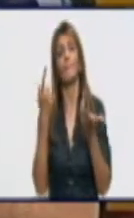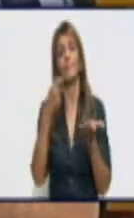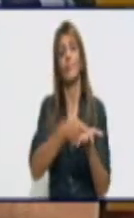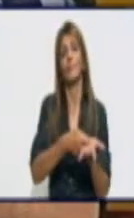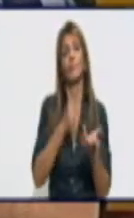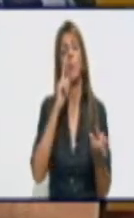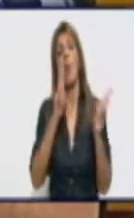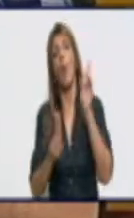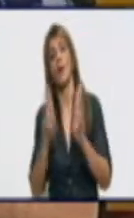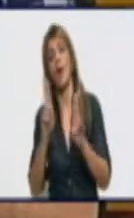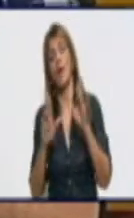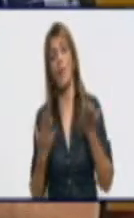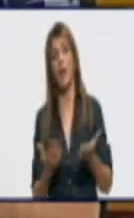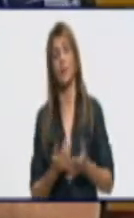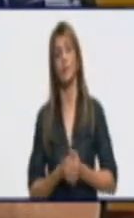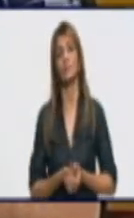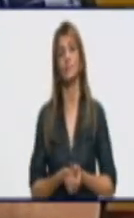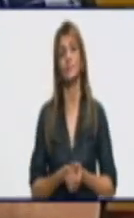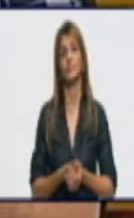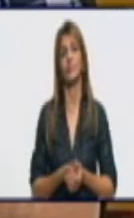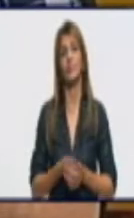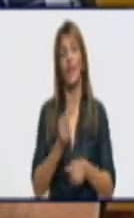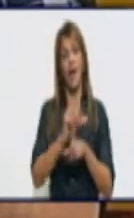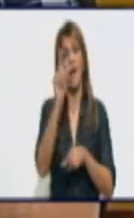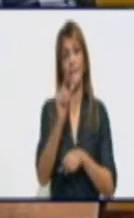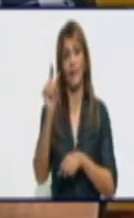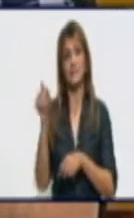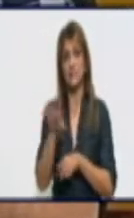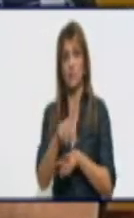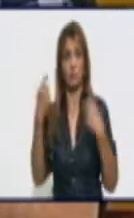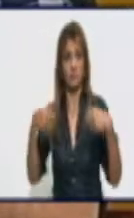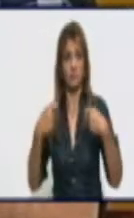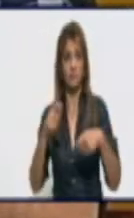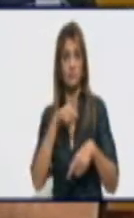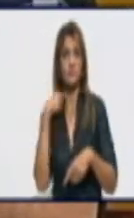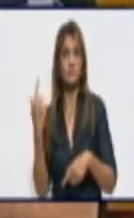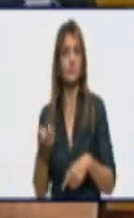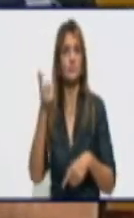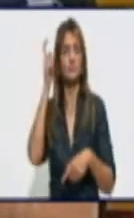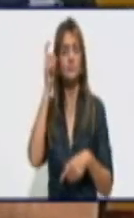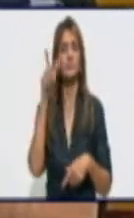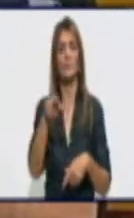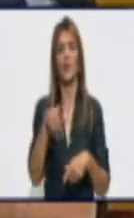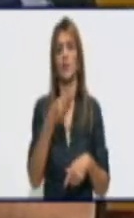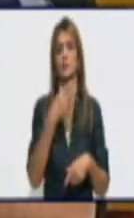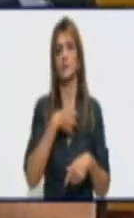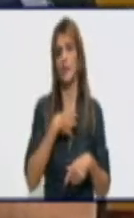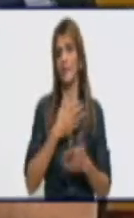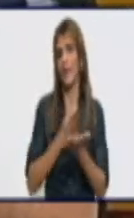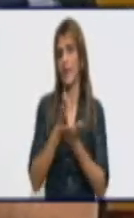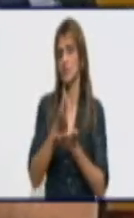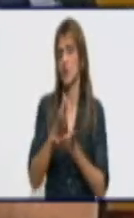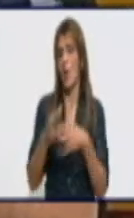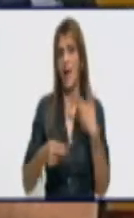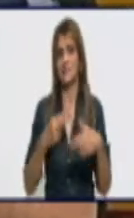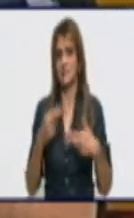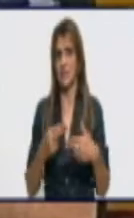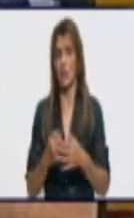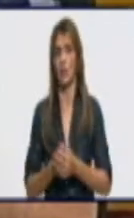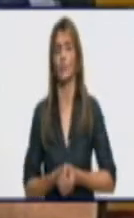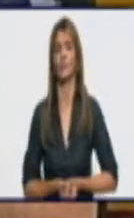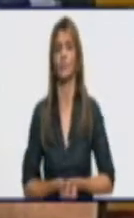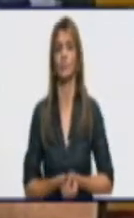sea cualquiera, que del año 2020, o sea, hago énfasis en 2020, porque el que terminó diciembre cumpliendo tiene derecho, sí, a hacerlo. Sí. Hay quien tiene que construir el derecho ahora, sí, porque no